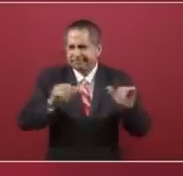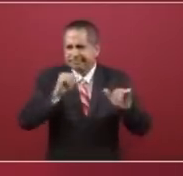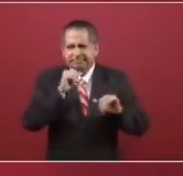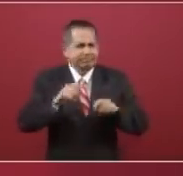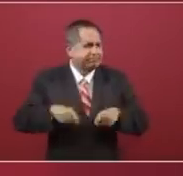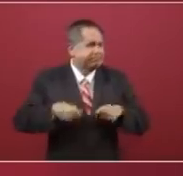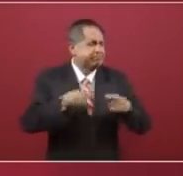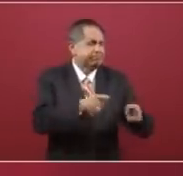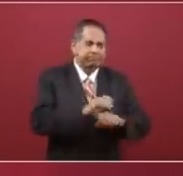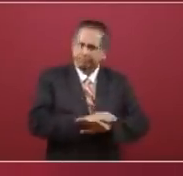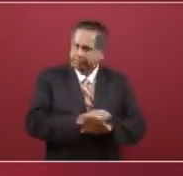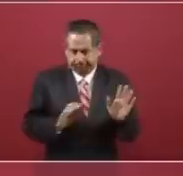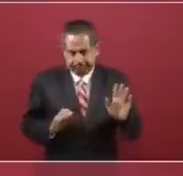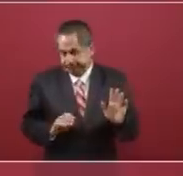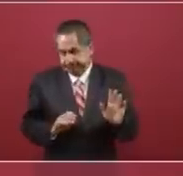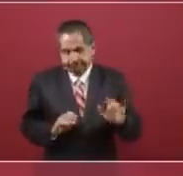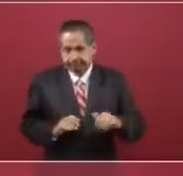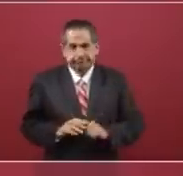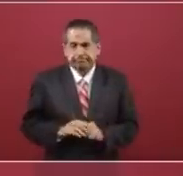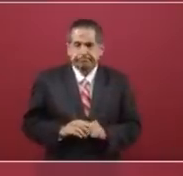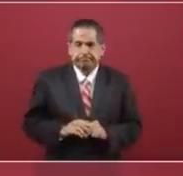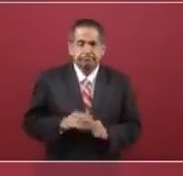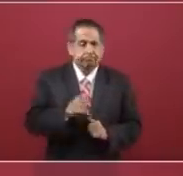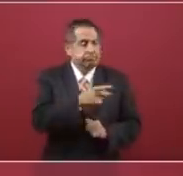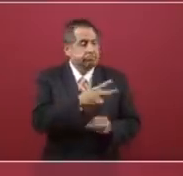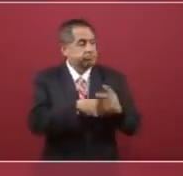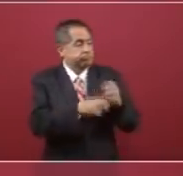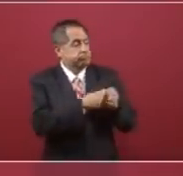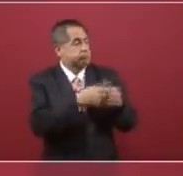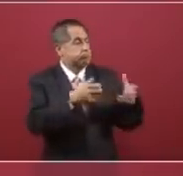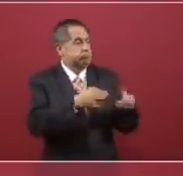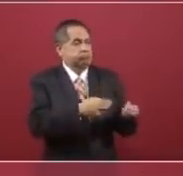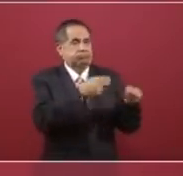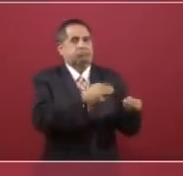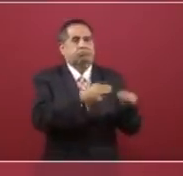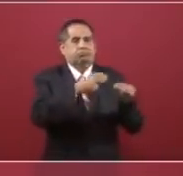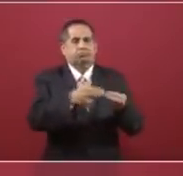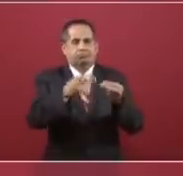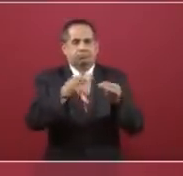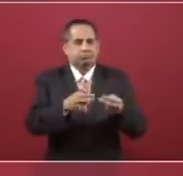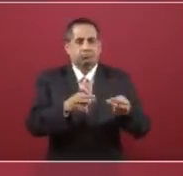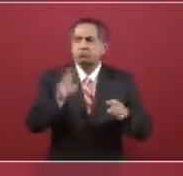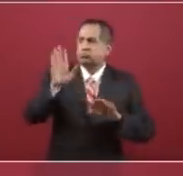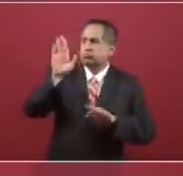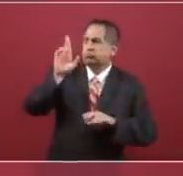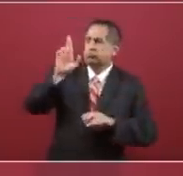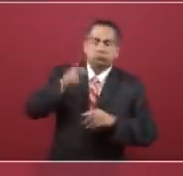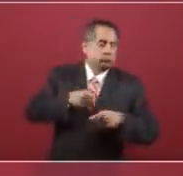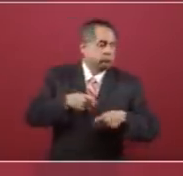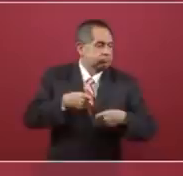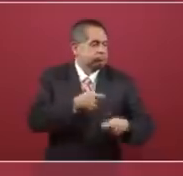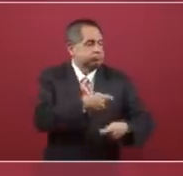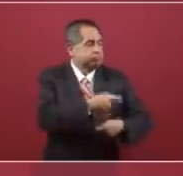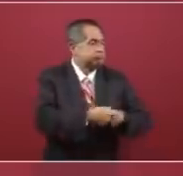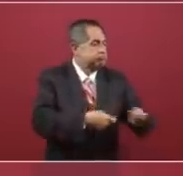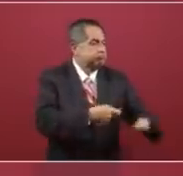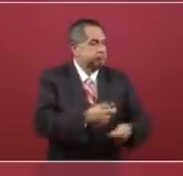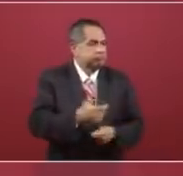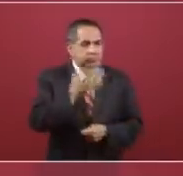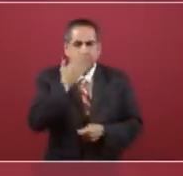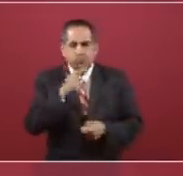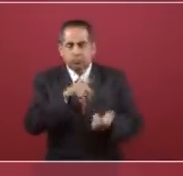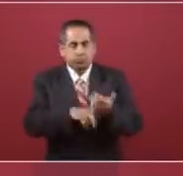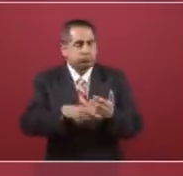Por eso proliferaron tantos proveedores que no tenían ni